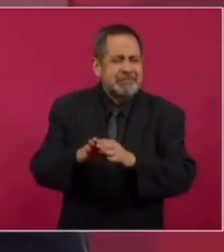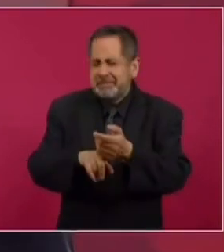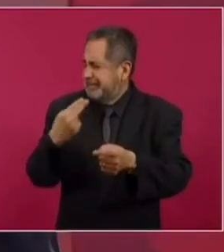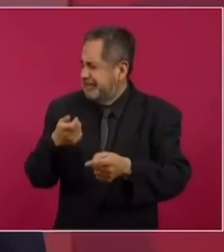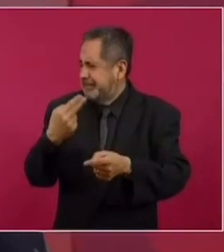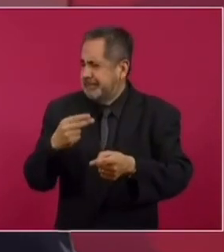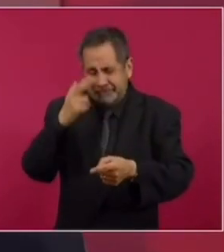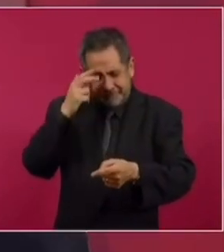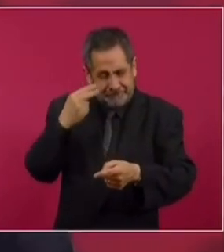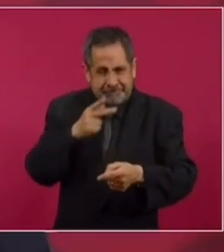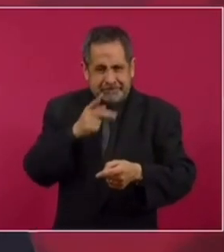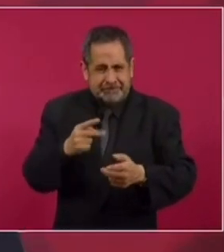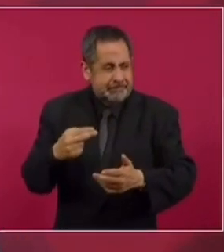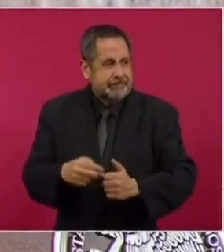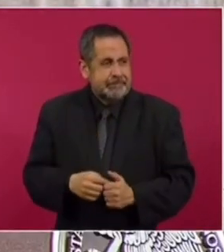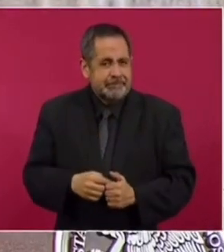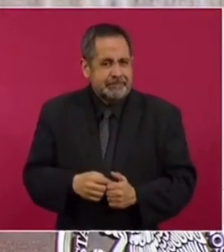antes?